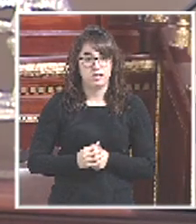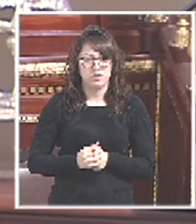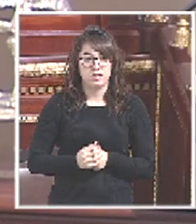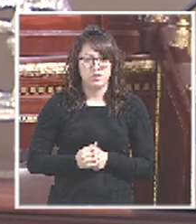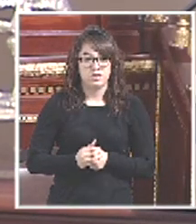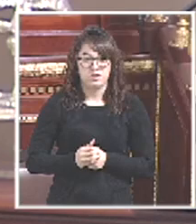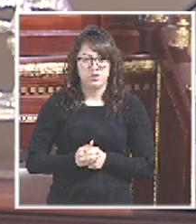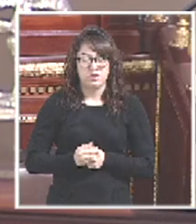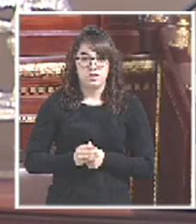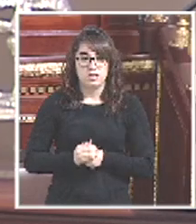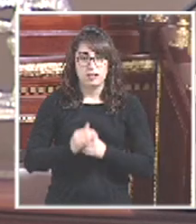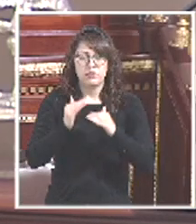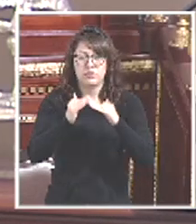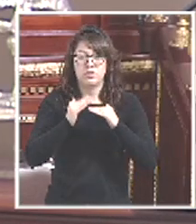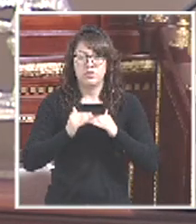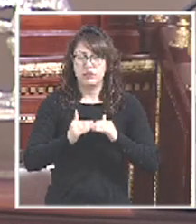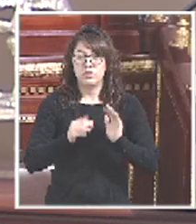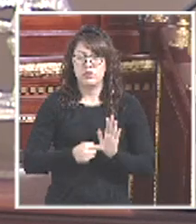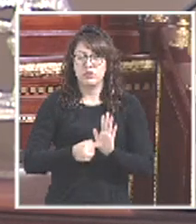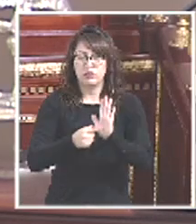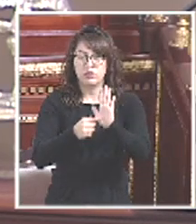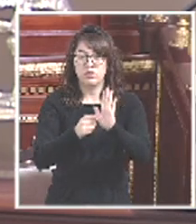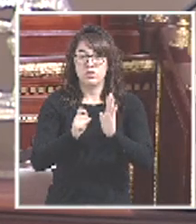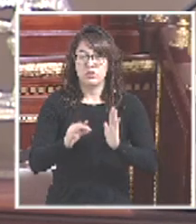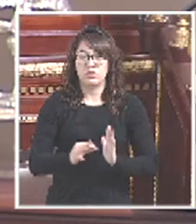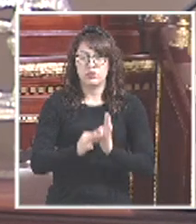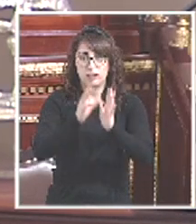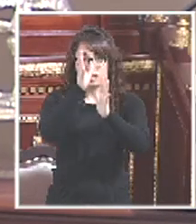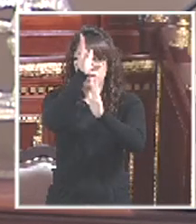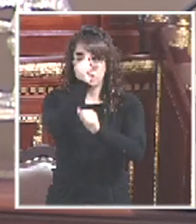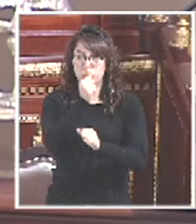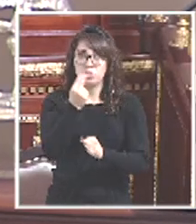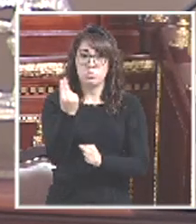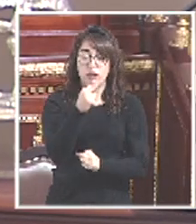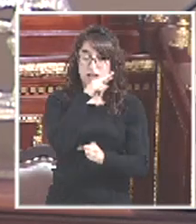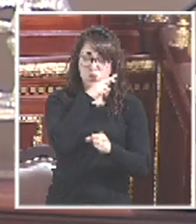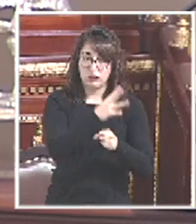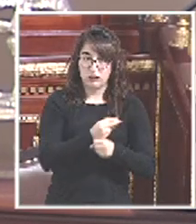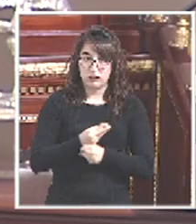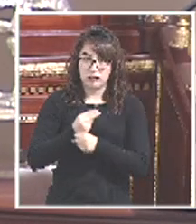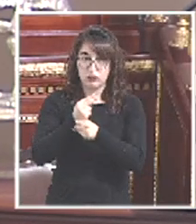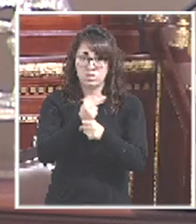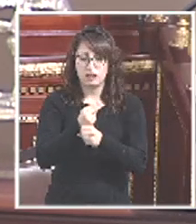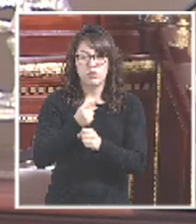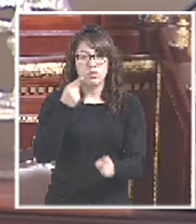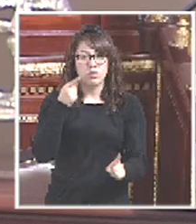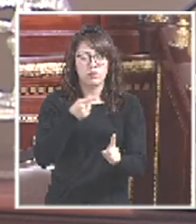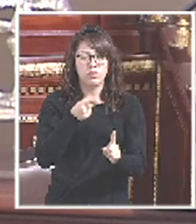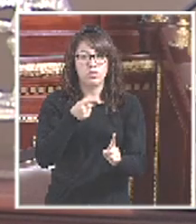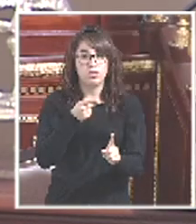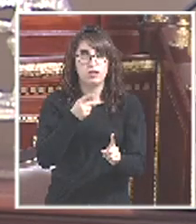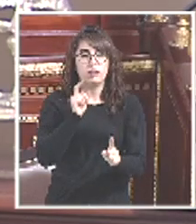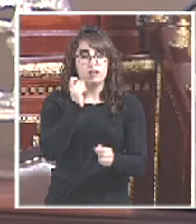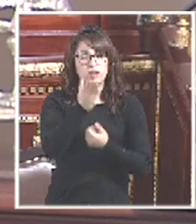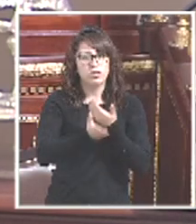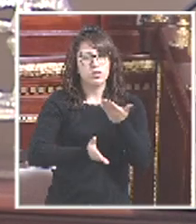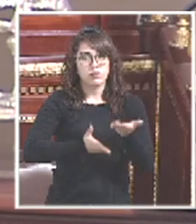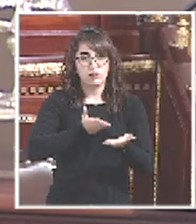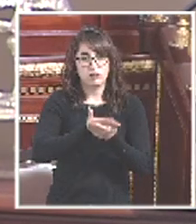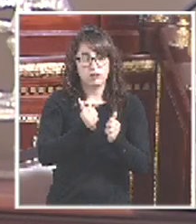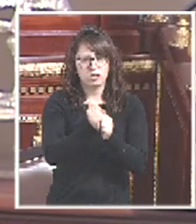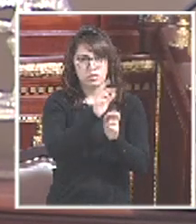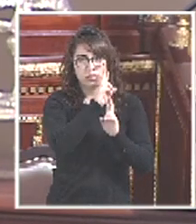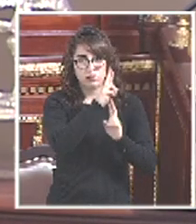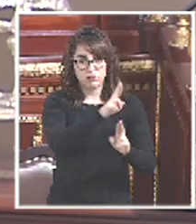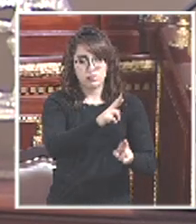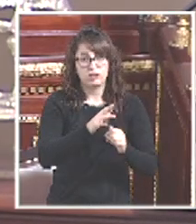Para presentar una proposición con punto de acuerdo de urgente y obvia resolución, en virtud del cual se solicita respetuosamente a la